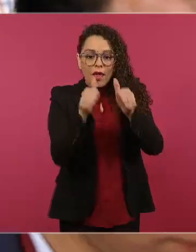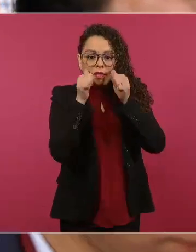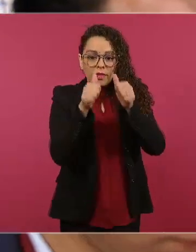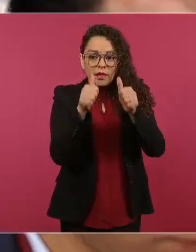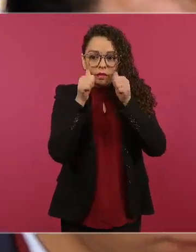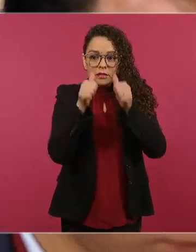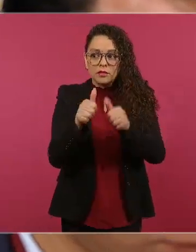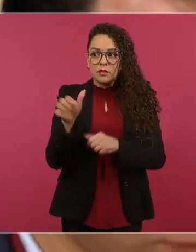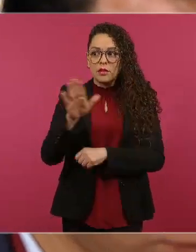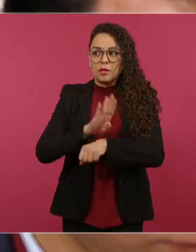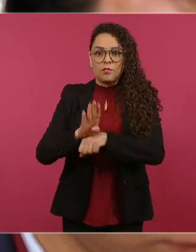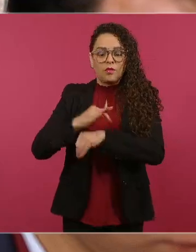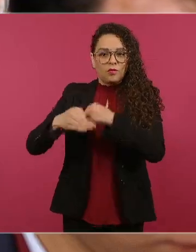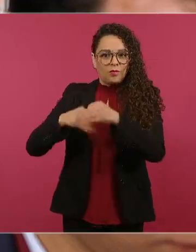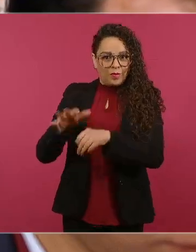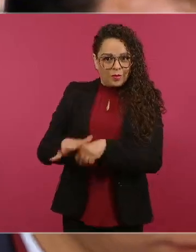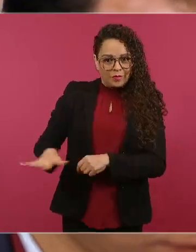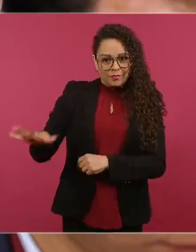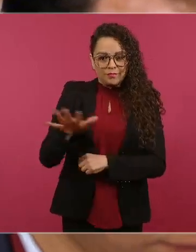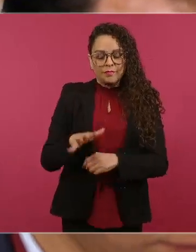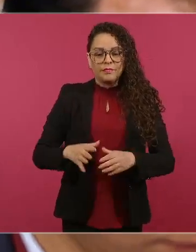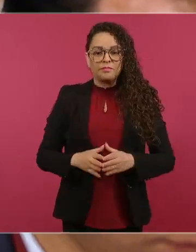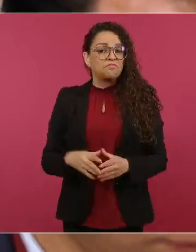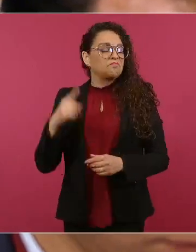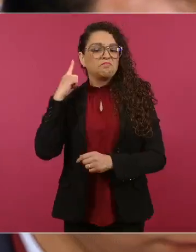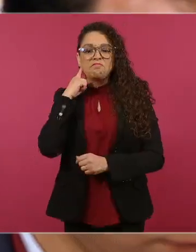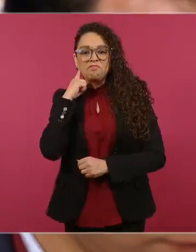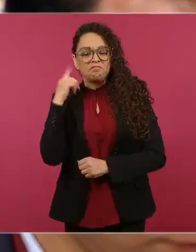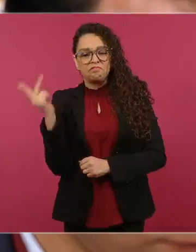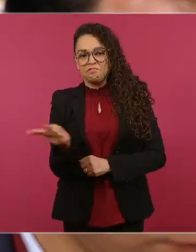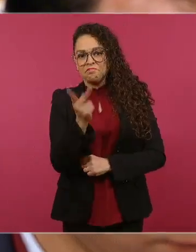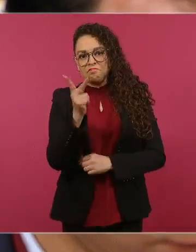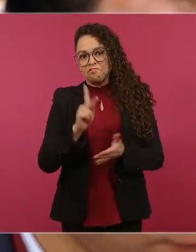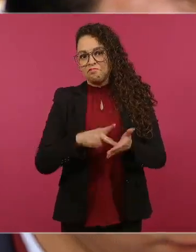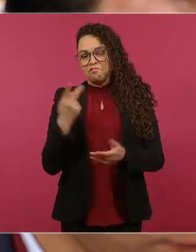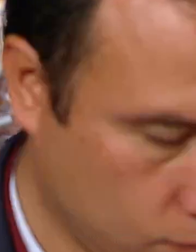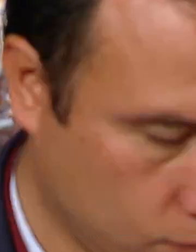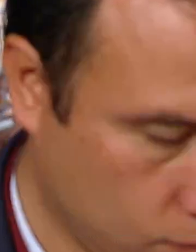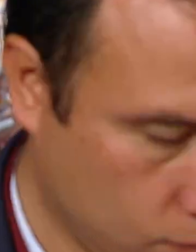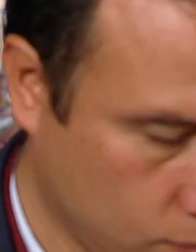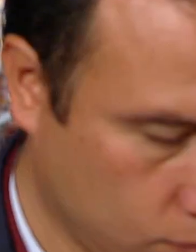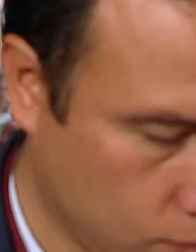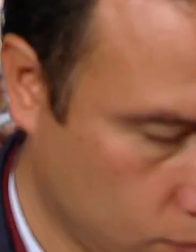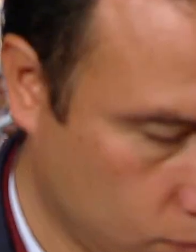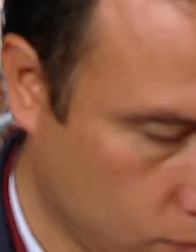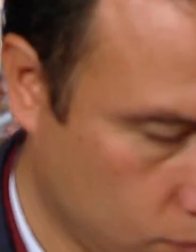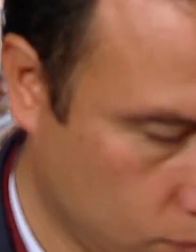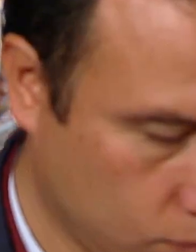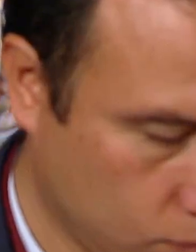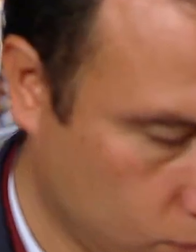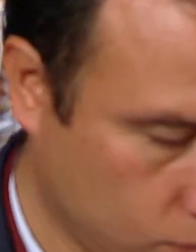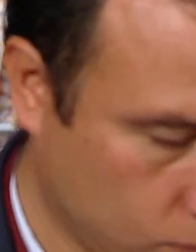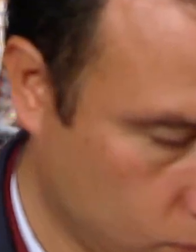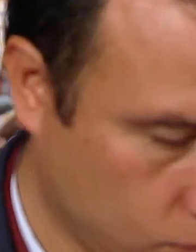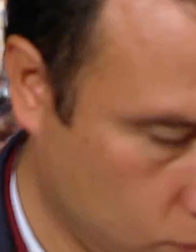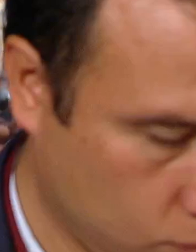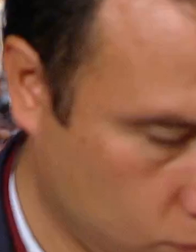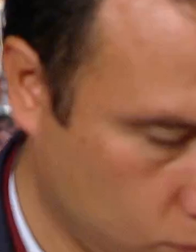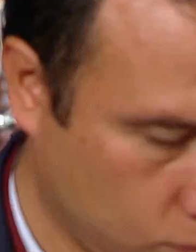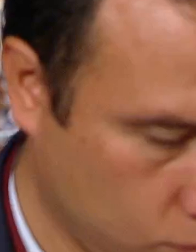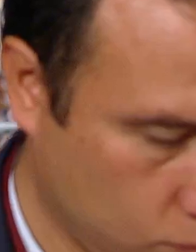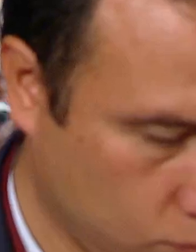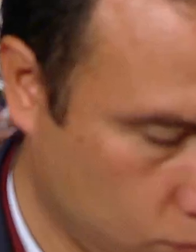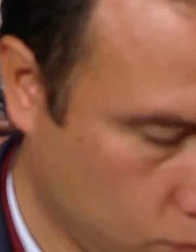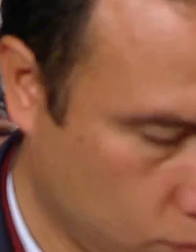los créditos ajustes que, sobre todo en viviendas, directora, ese